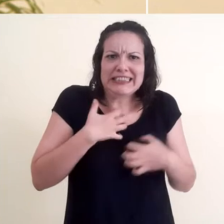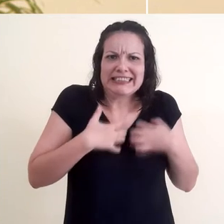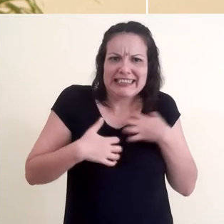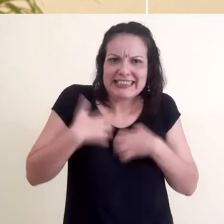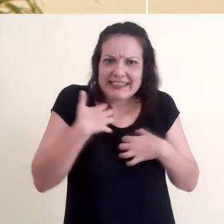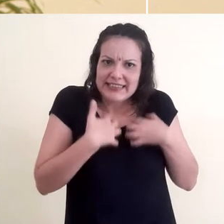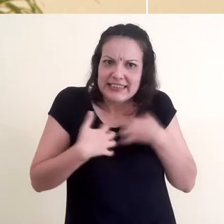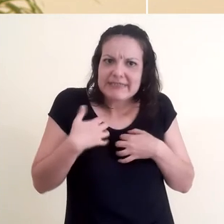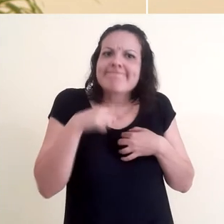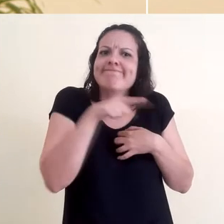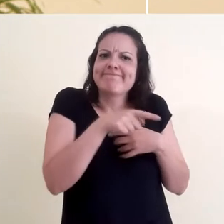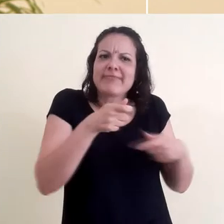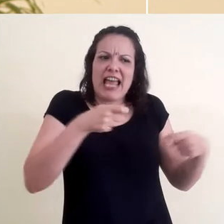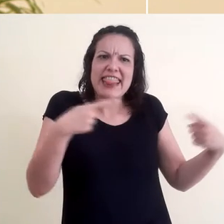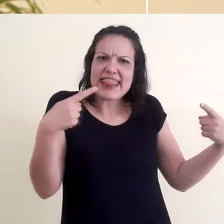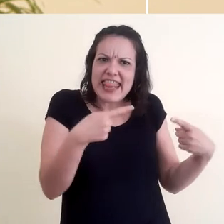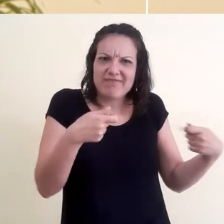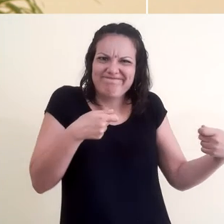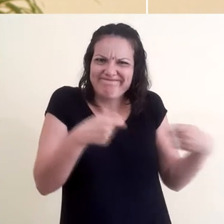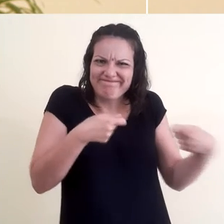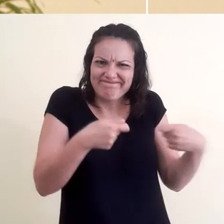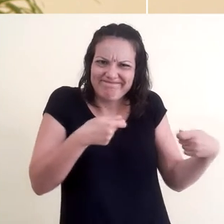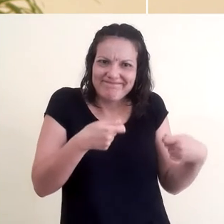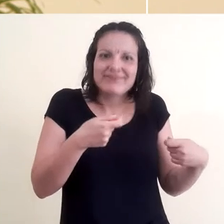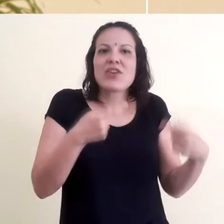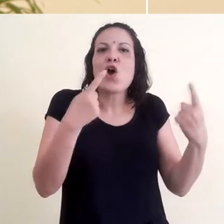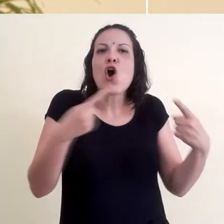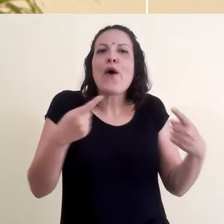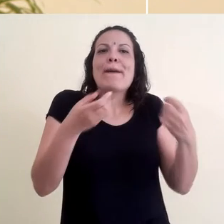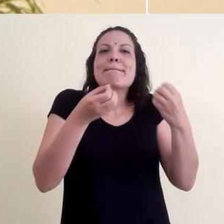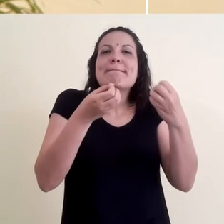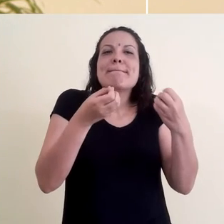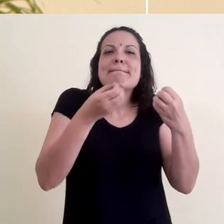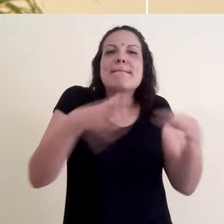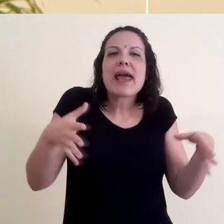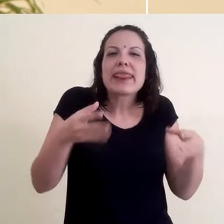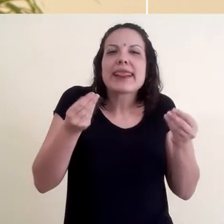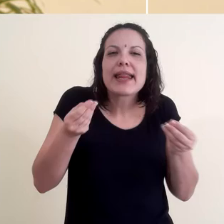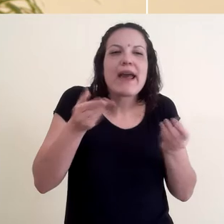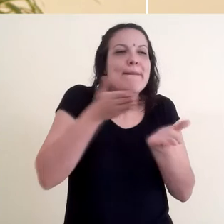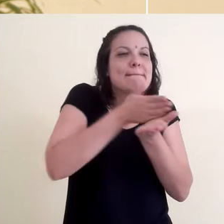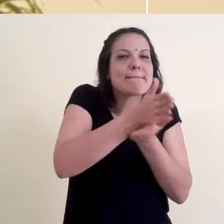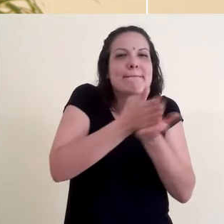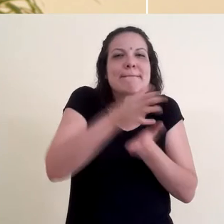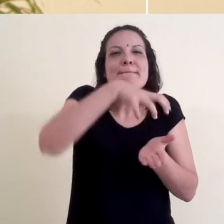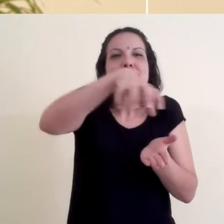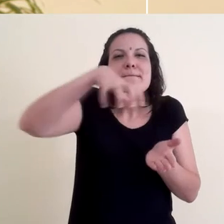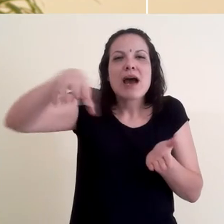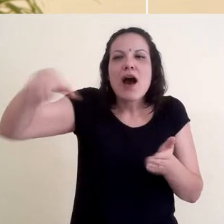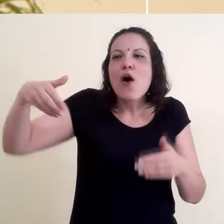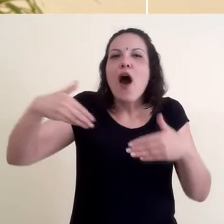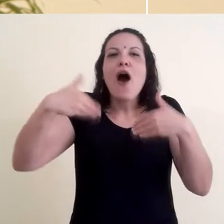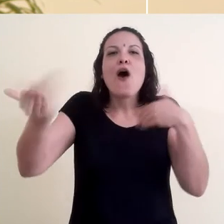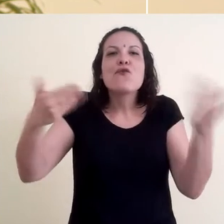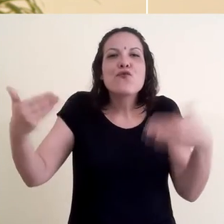puede generar tensiones y las pérdidas entonces respecto de los espacios de vinculación social